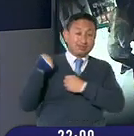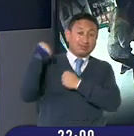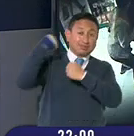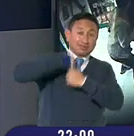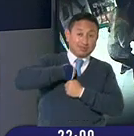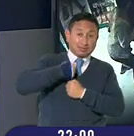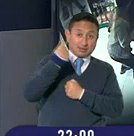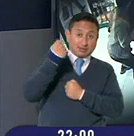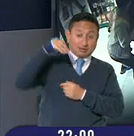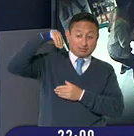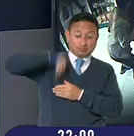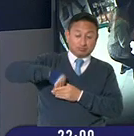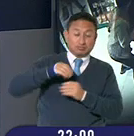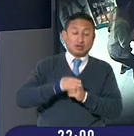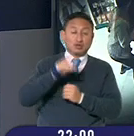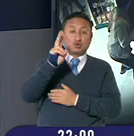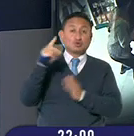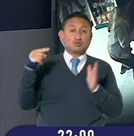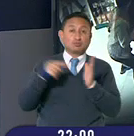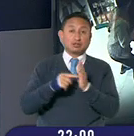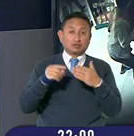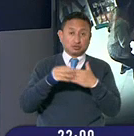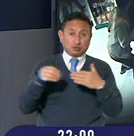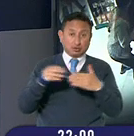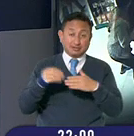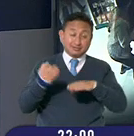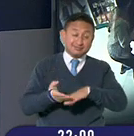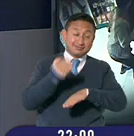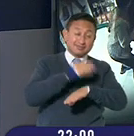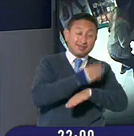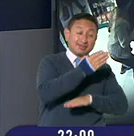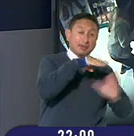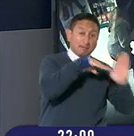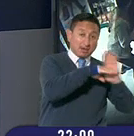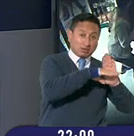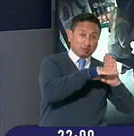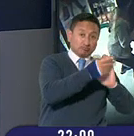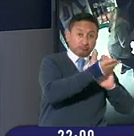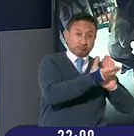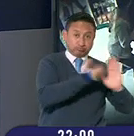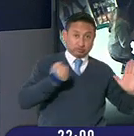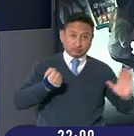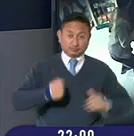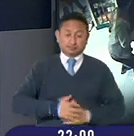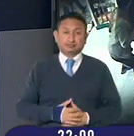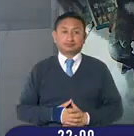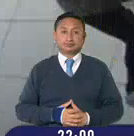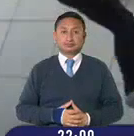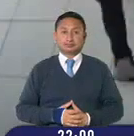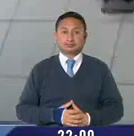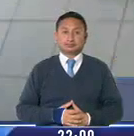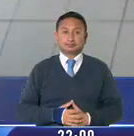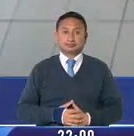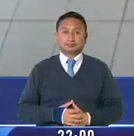guardaba $2,000 que minutos antes retiró de una agencia bancaria.